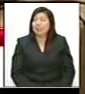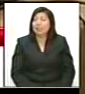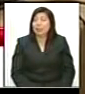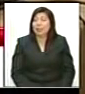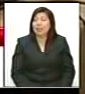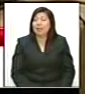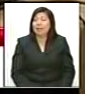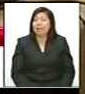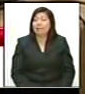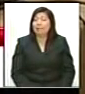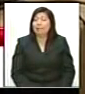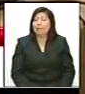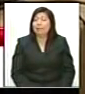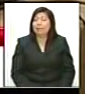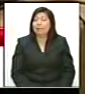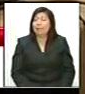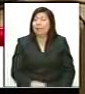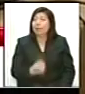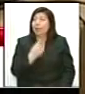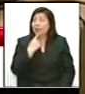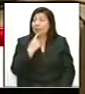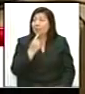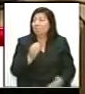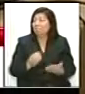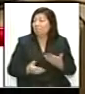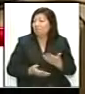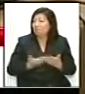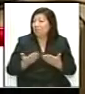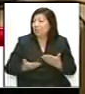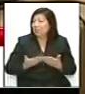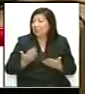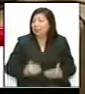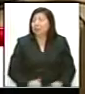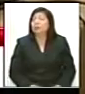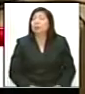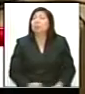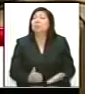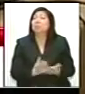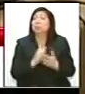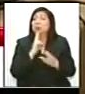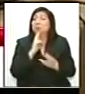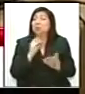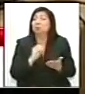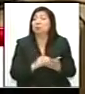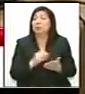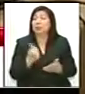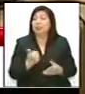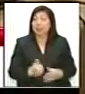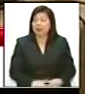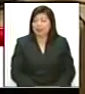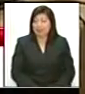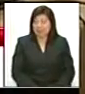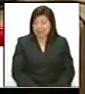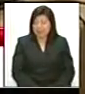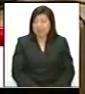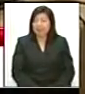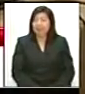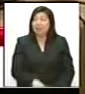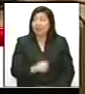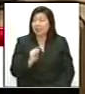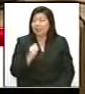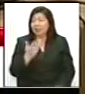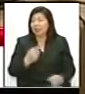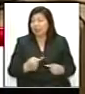ministro, quien el otro día dio facilidades en un problema y lo resolvió rápidamente. Sé que hay